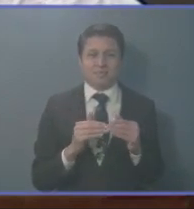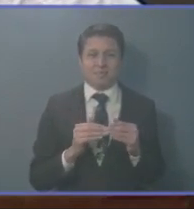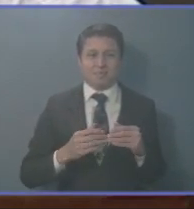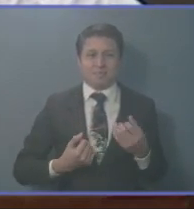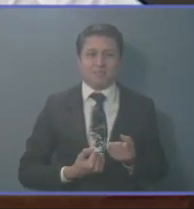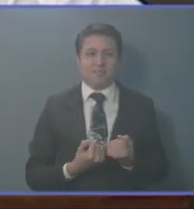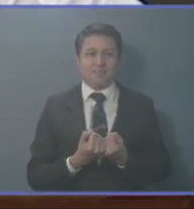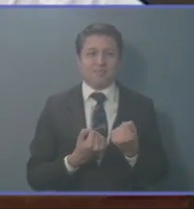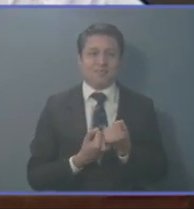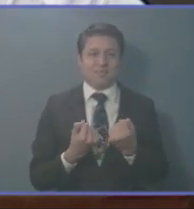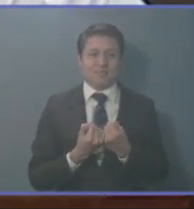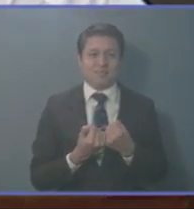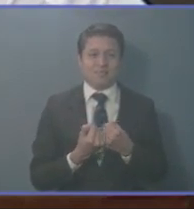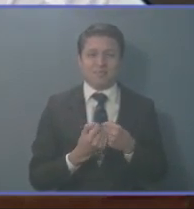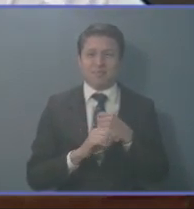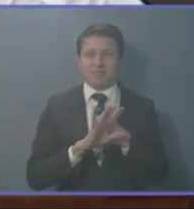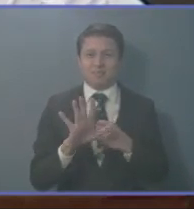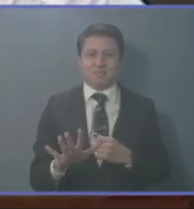los criterios de alta